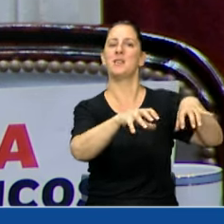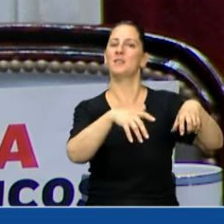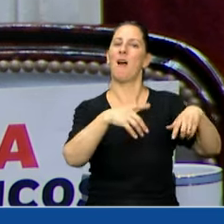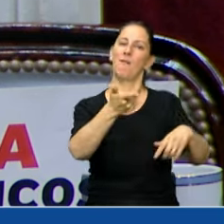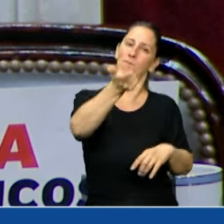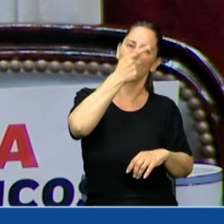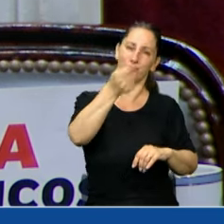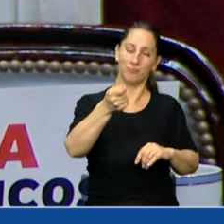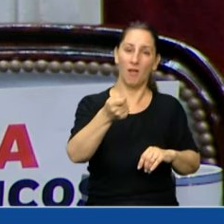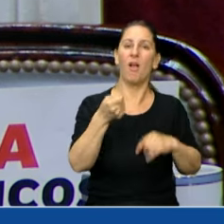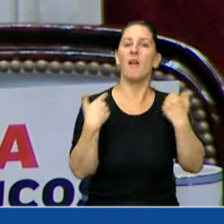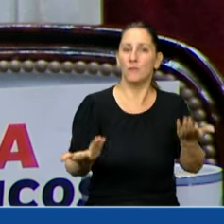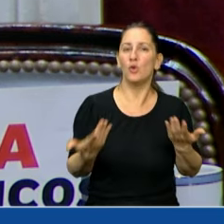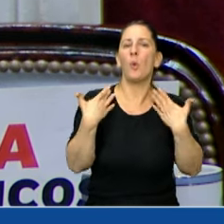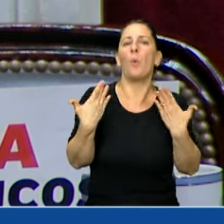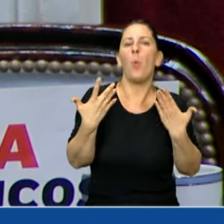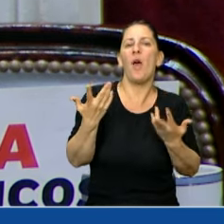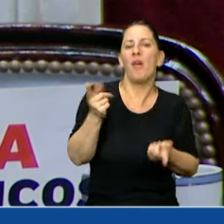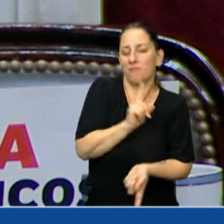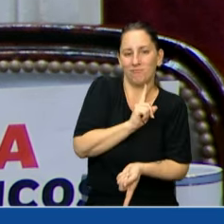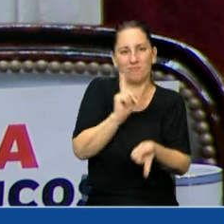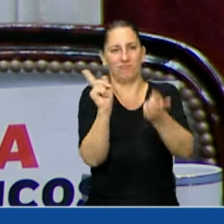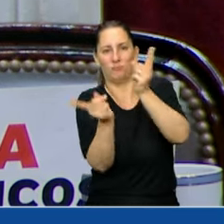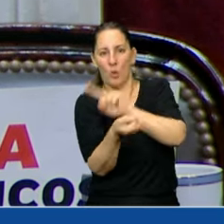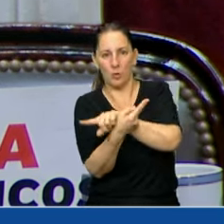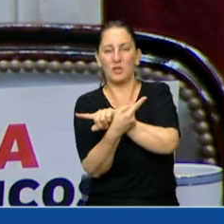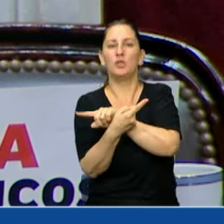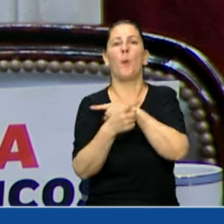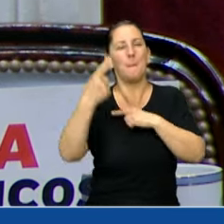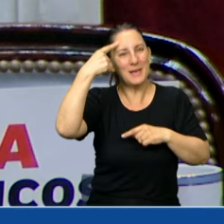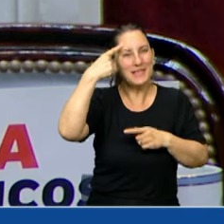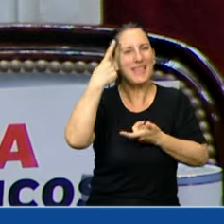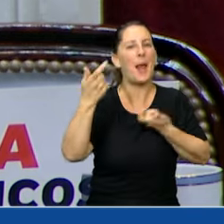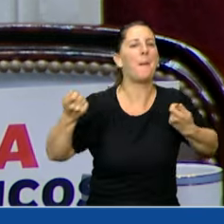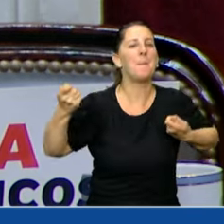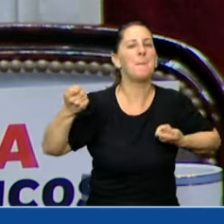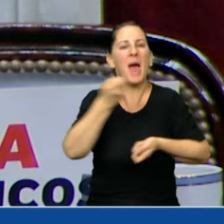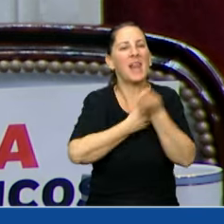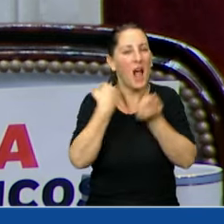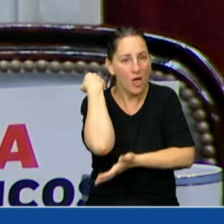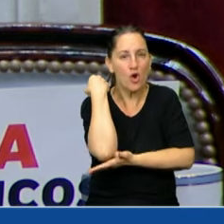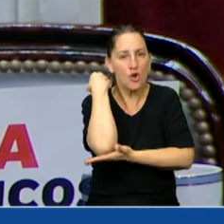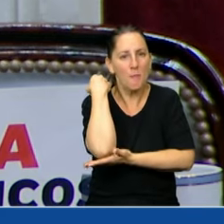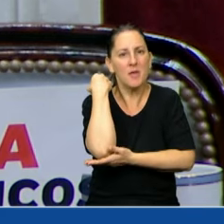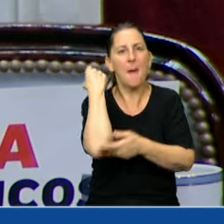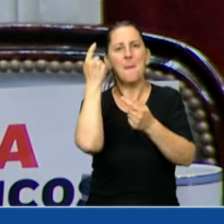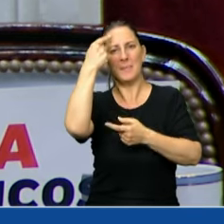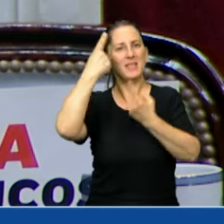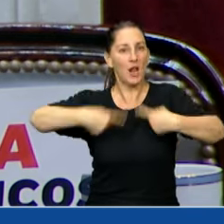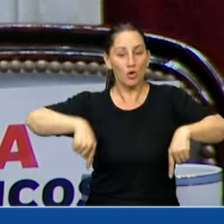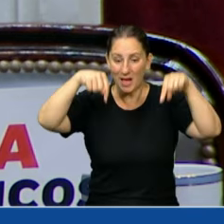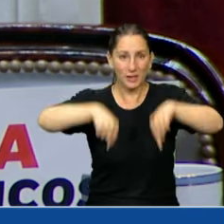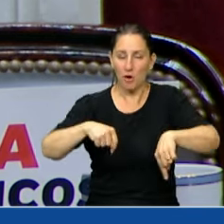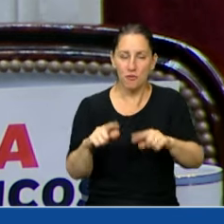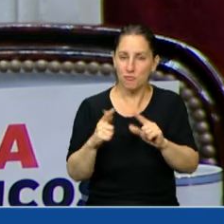podría planificar en oposición a la anarquía del mercado y podría pensar en cosas que hoy por supuesto no